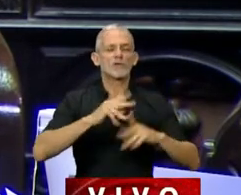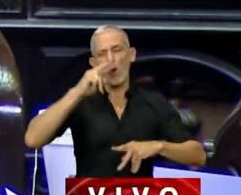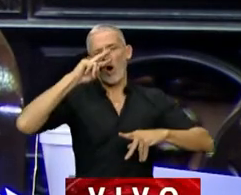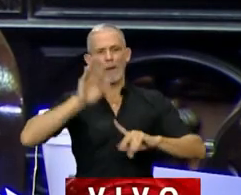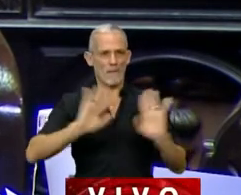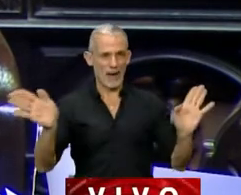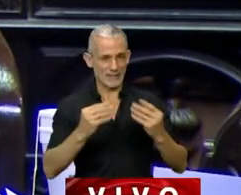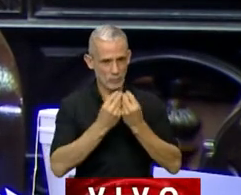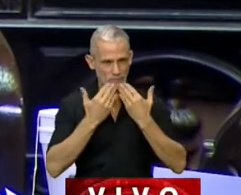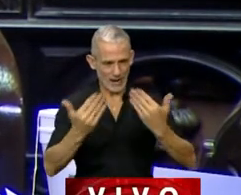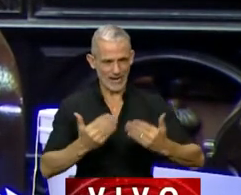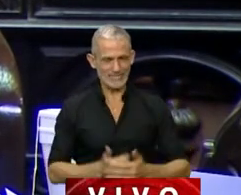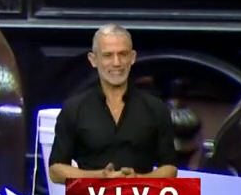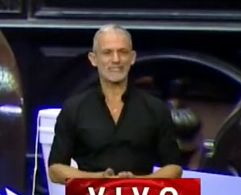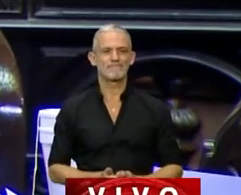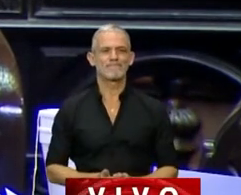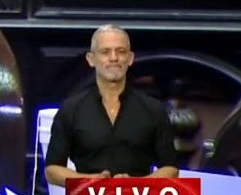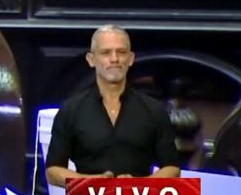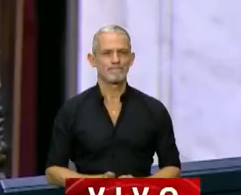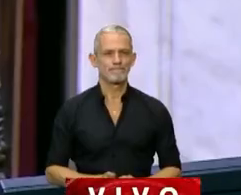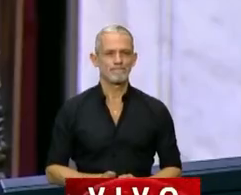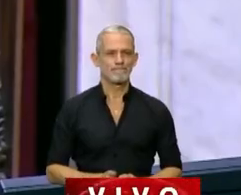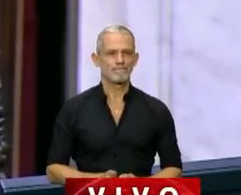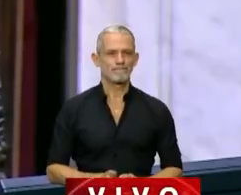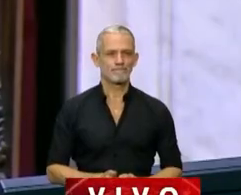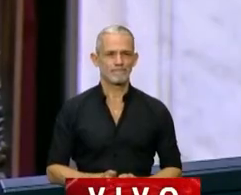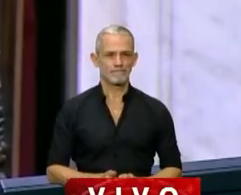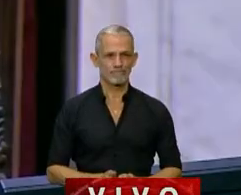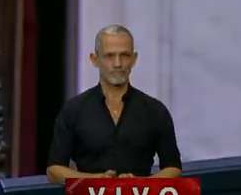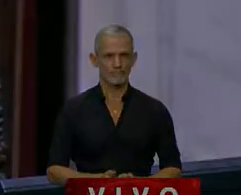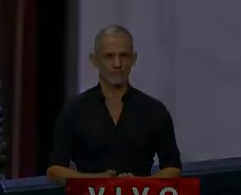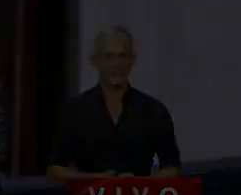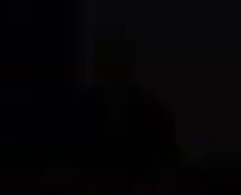lujo. Muchas gracias, señor presidente. Muchas gracias, diputada Jeter.